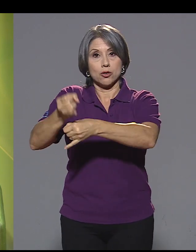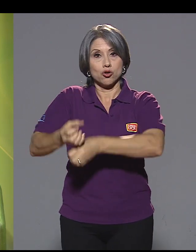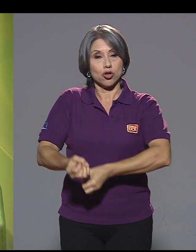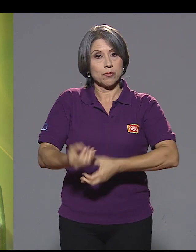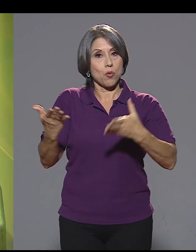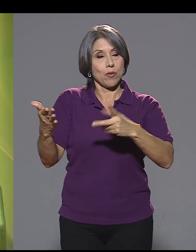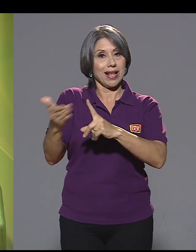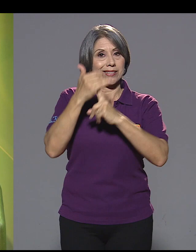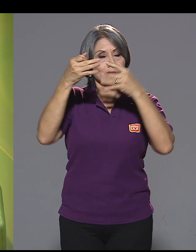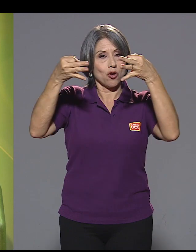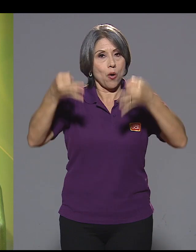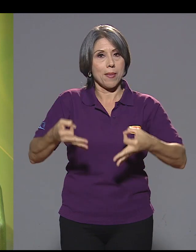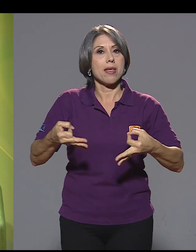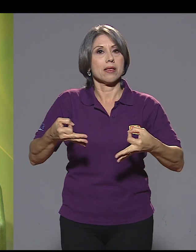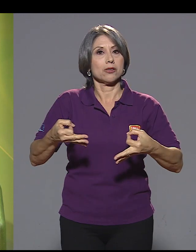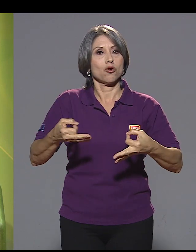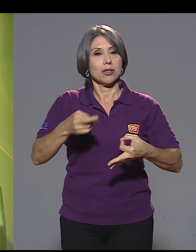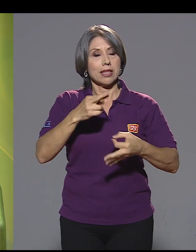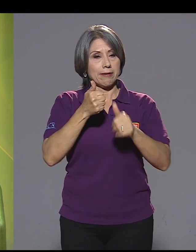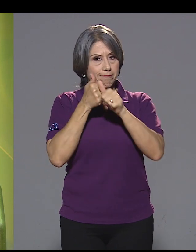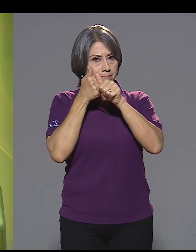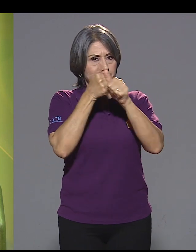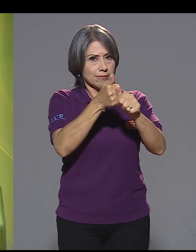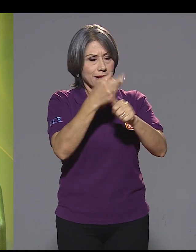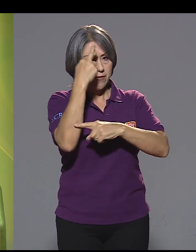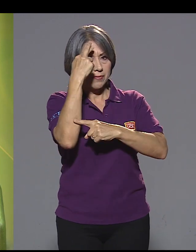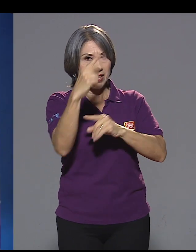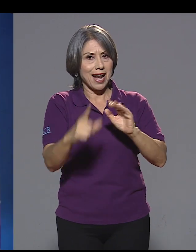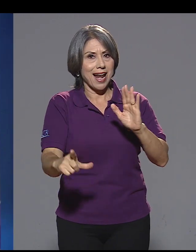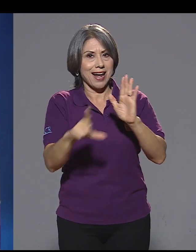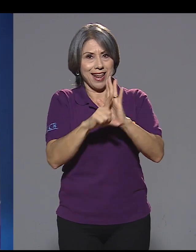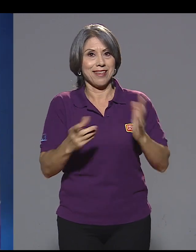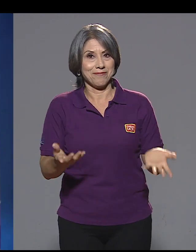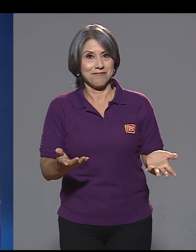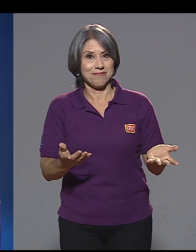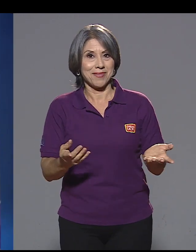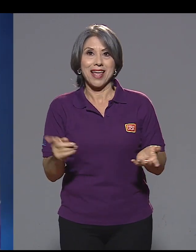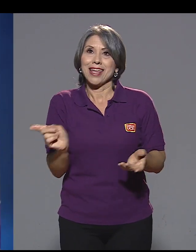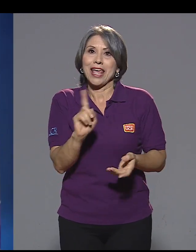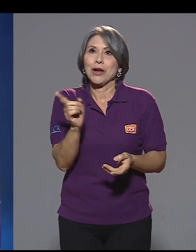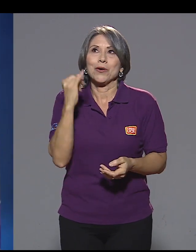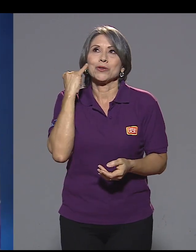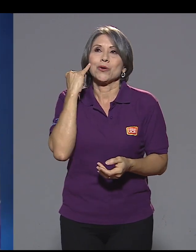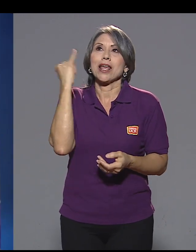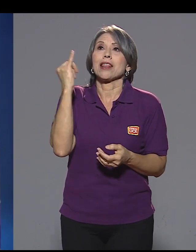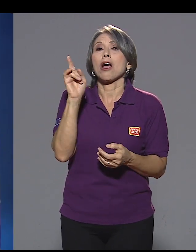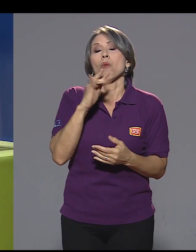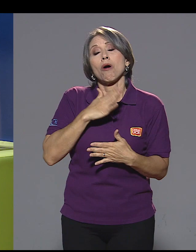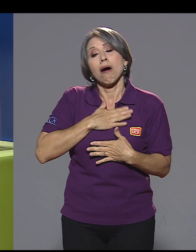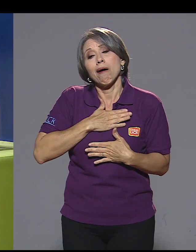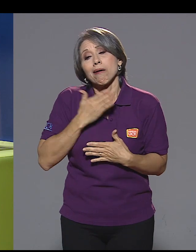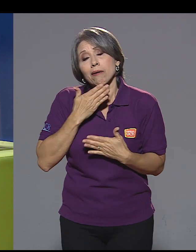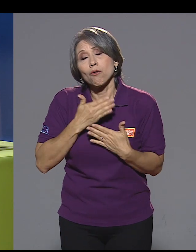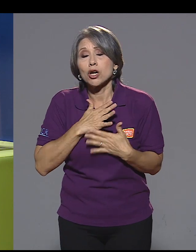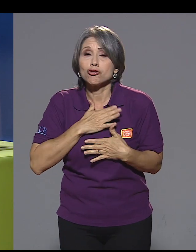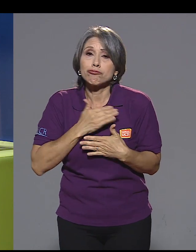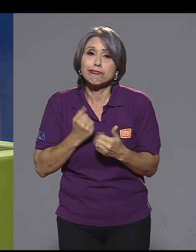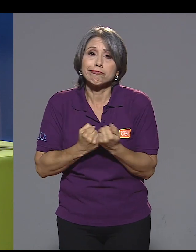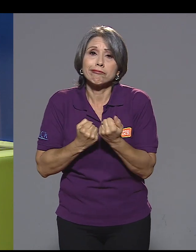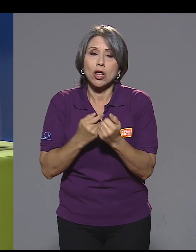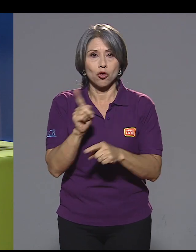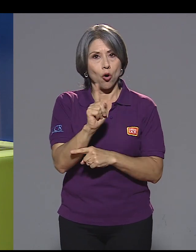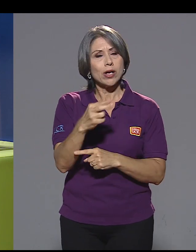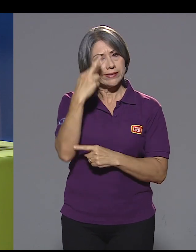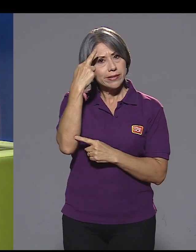públicas toman la decisión de respetar la ley, ¿verdad? Que no es tampoco una idea filántropa, es respetar